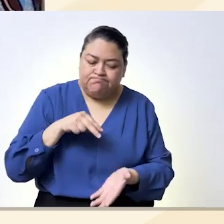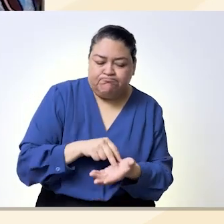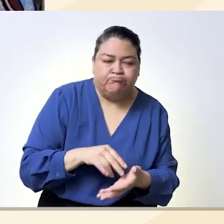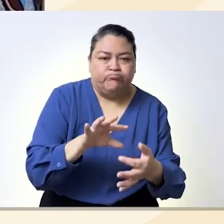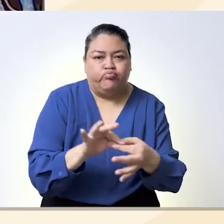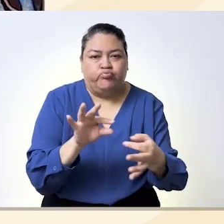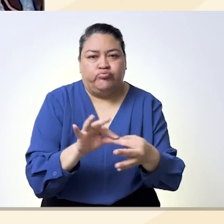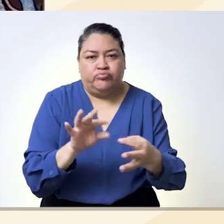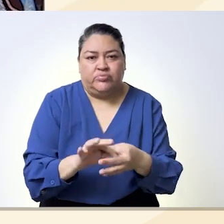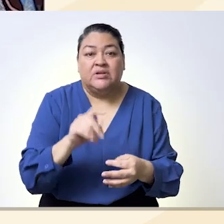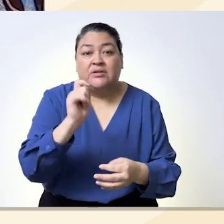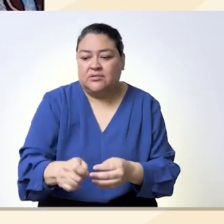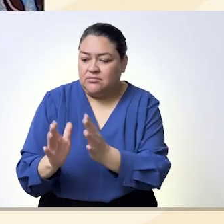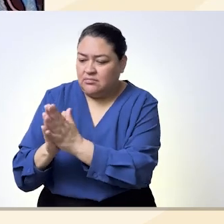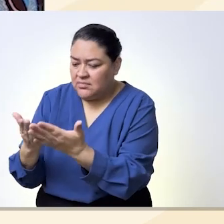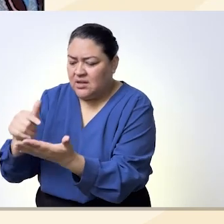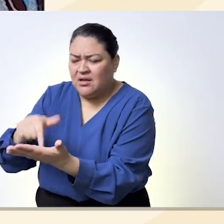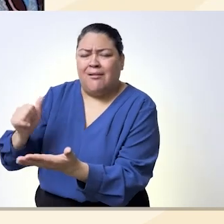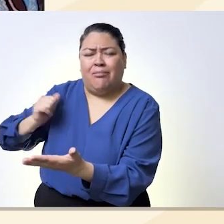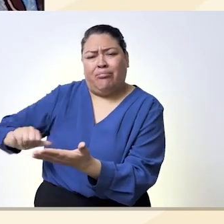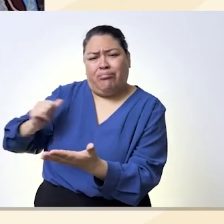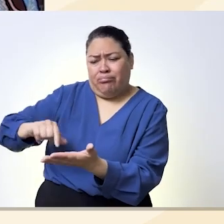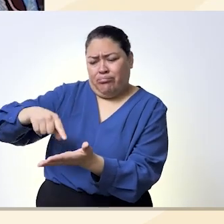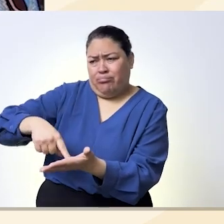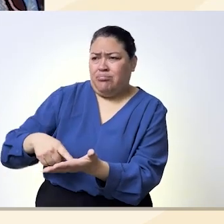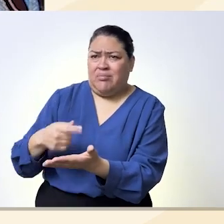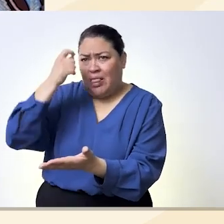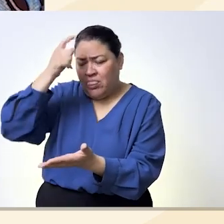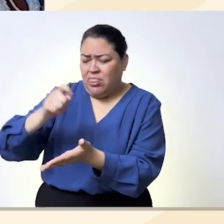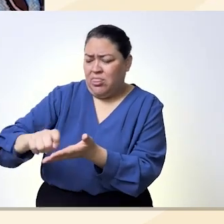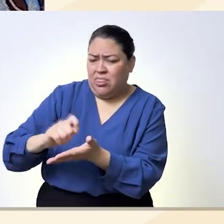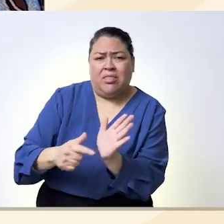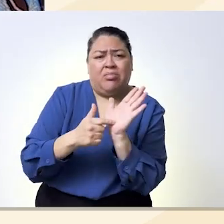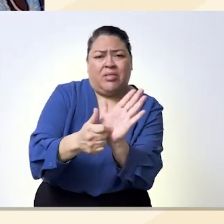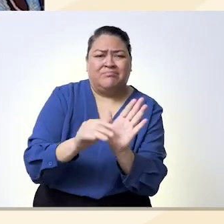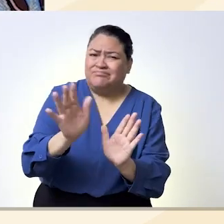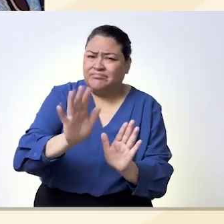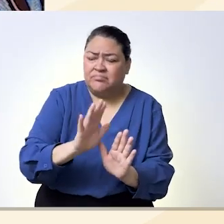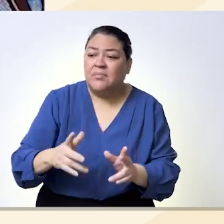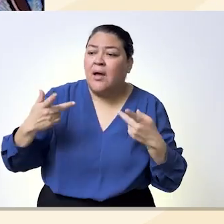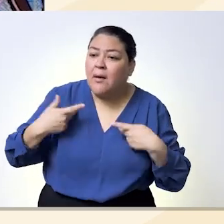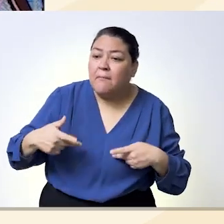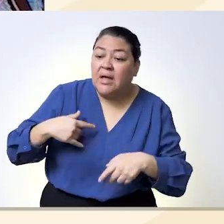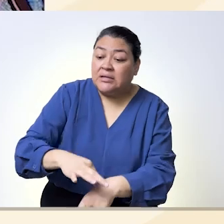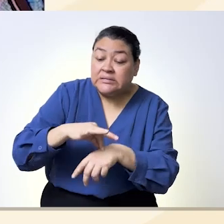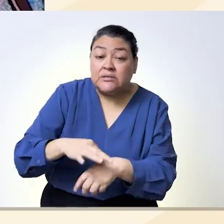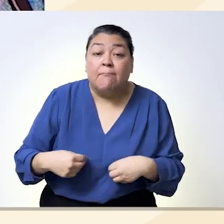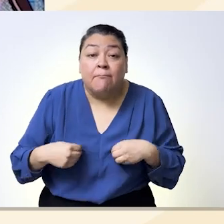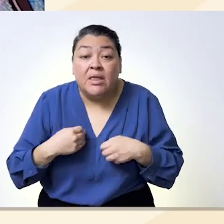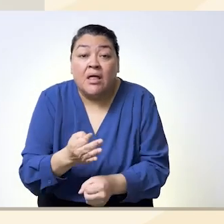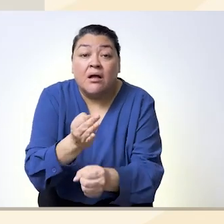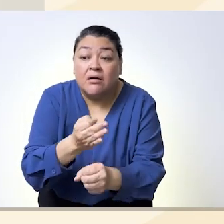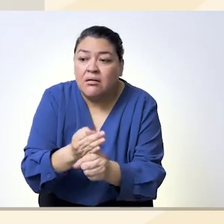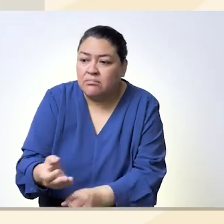escribieron hace años, quién sabe quién los escribió, que se escuche realmente cómo se vive y también a través de nuestras